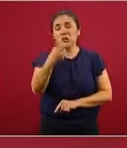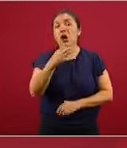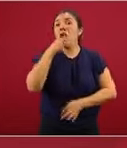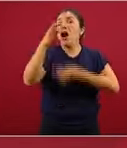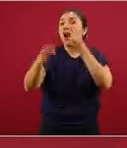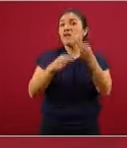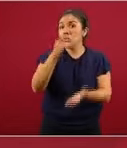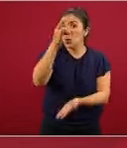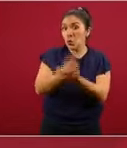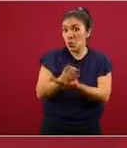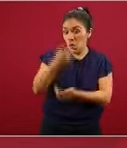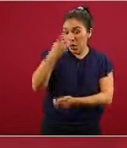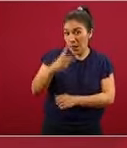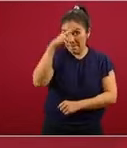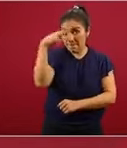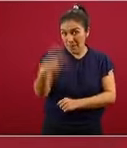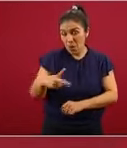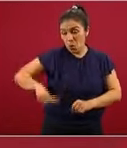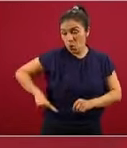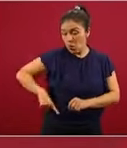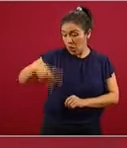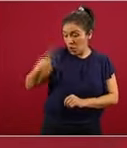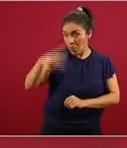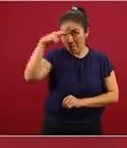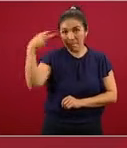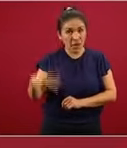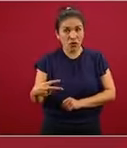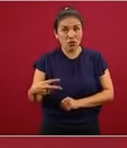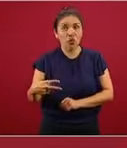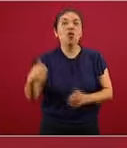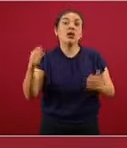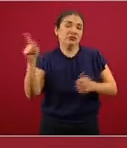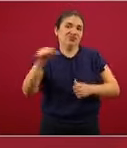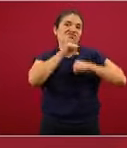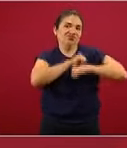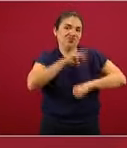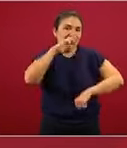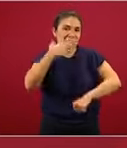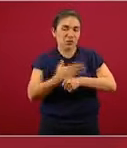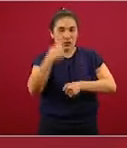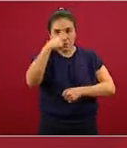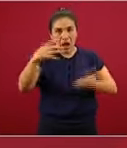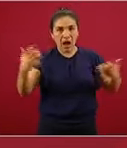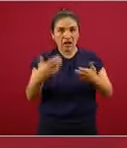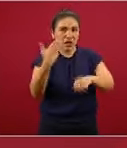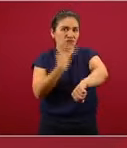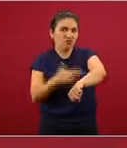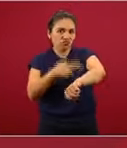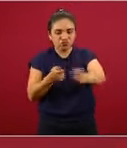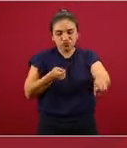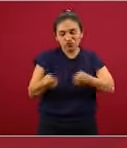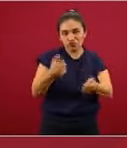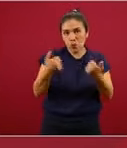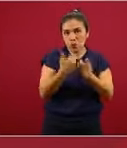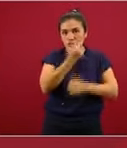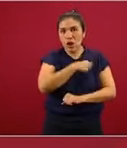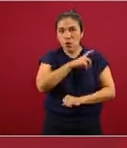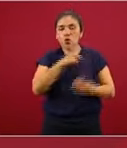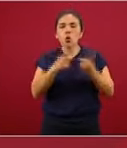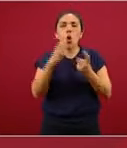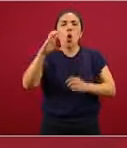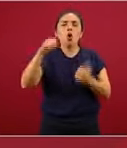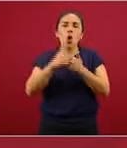no es solo al interior de México, para el Gobierno Federal de México, que es el responsable de la regulación sanitaria a través de